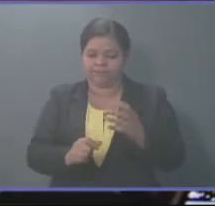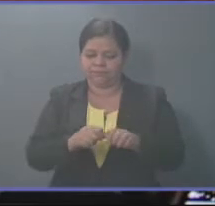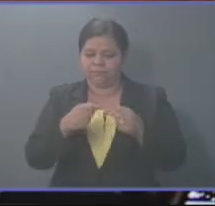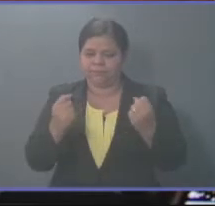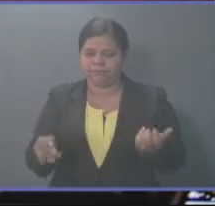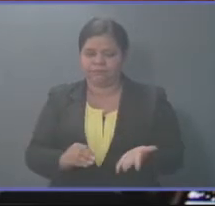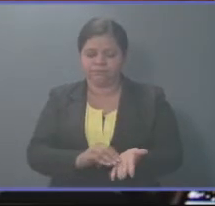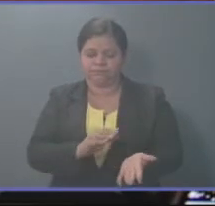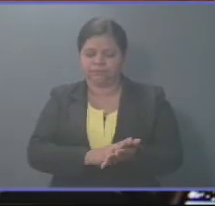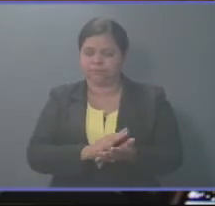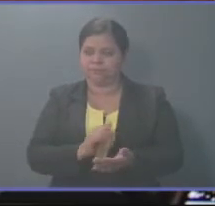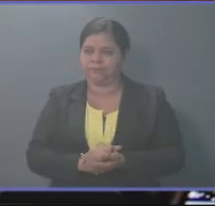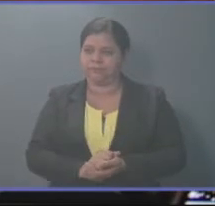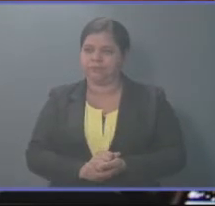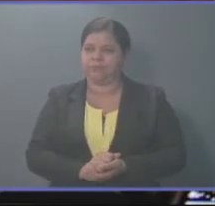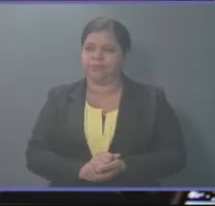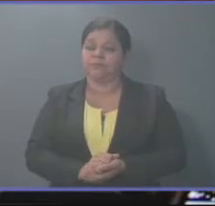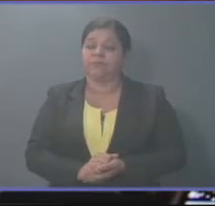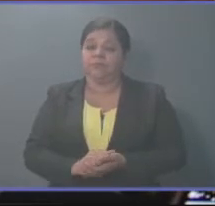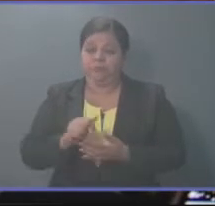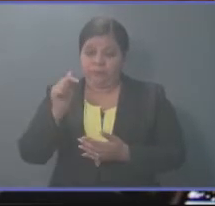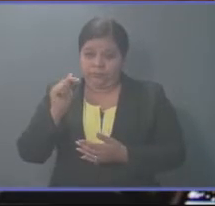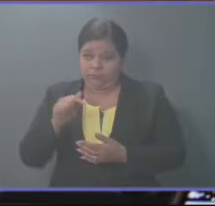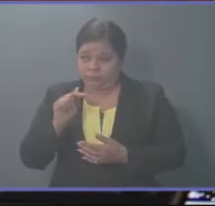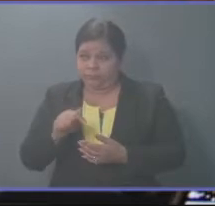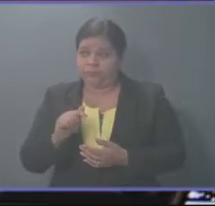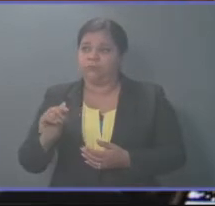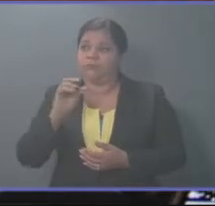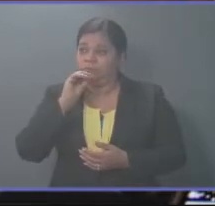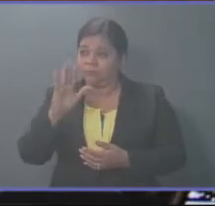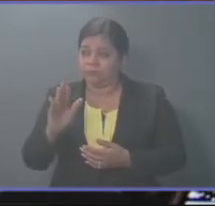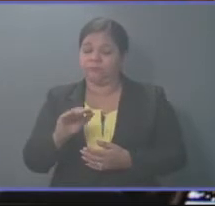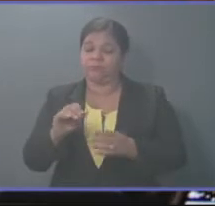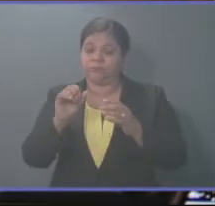contemplados en el mismo. En este orden,